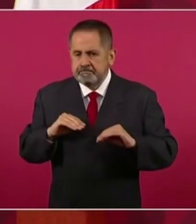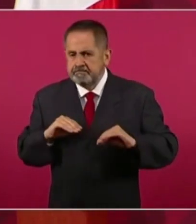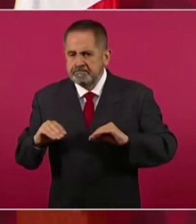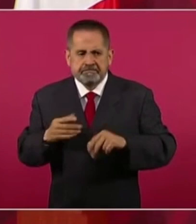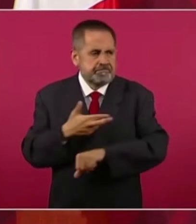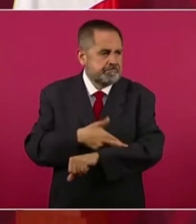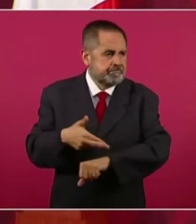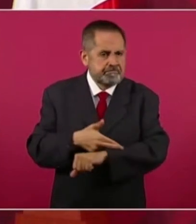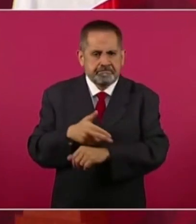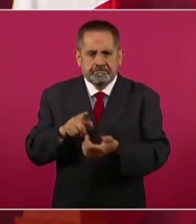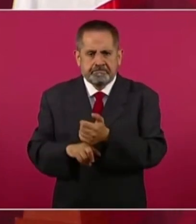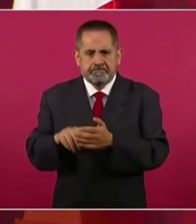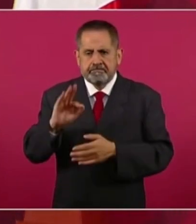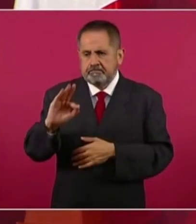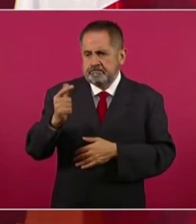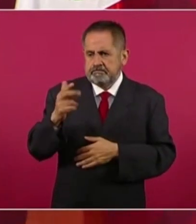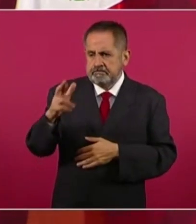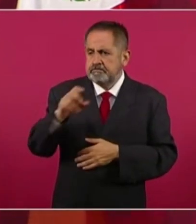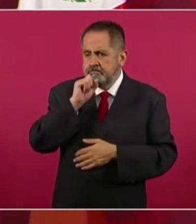la Fiscalía.